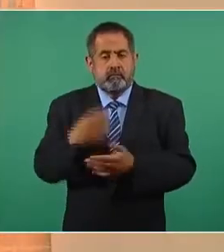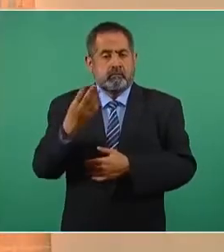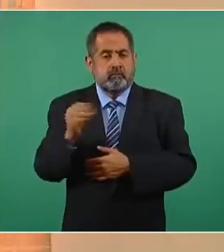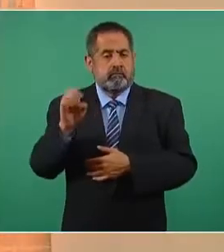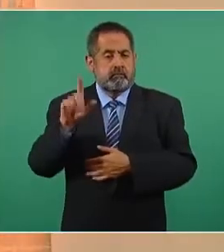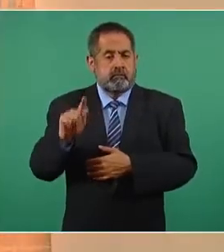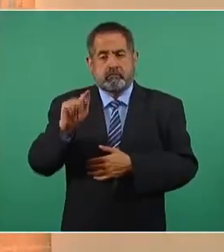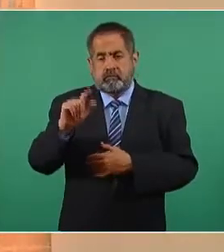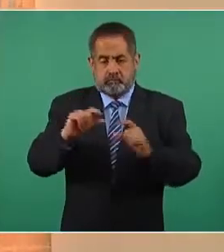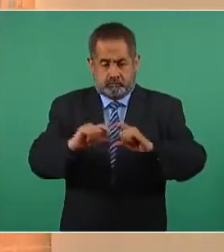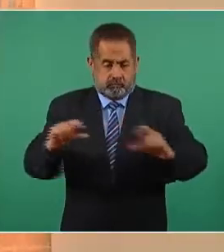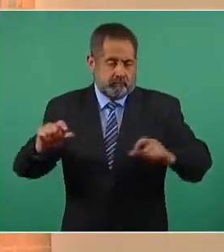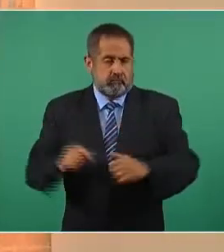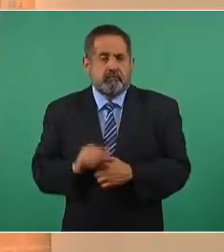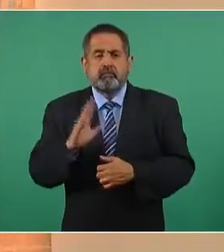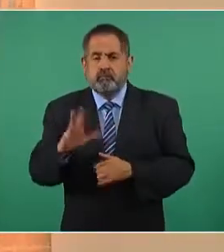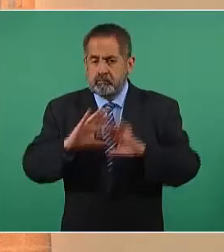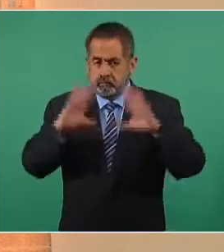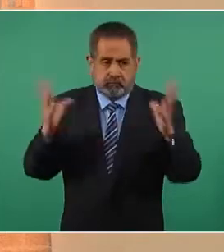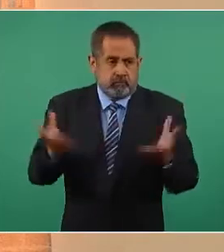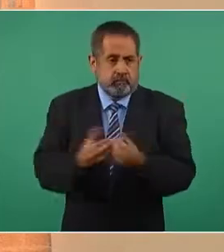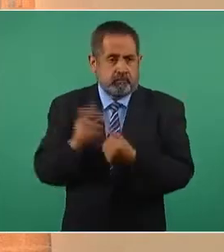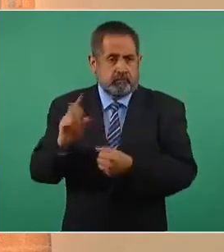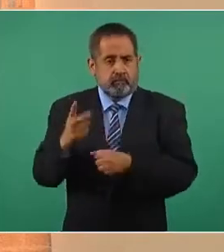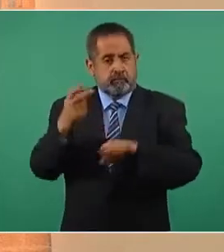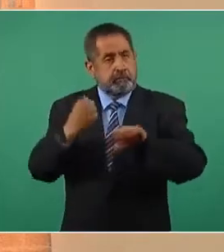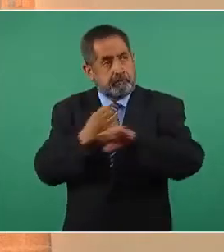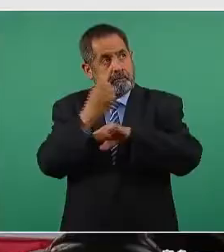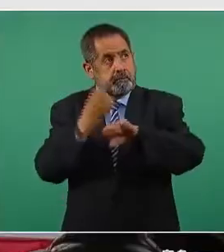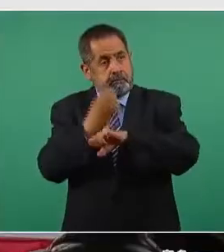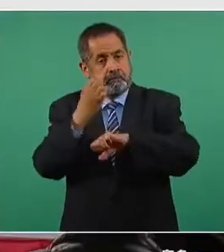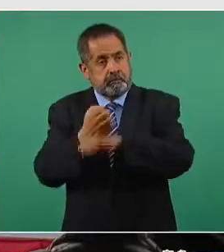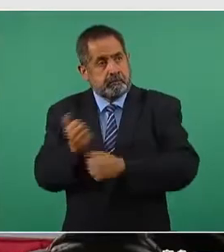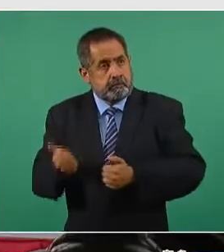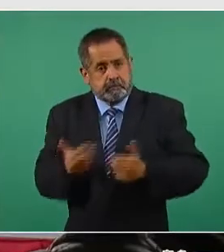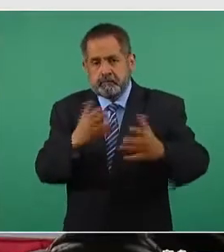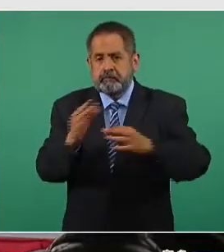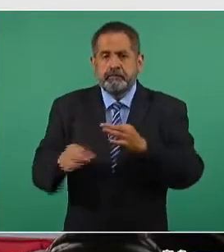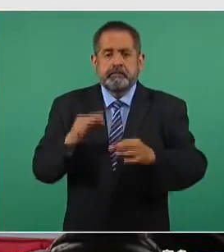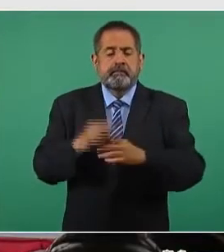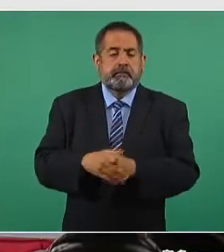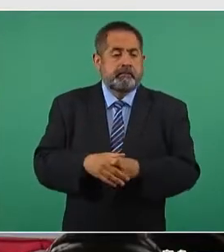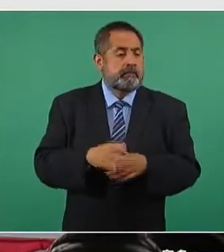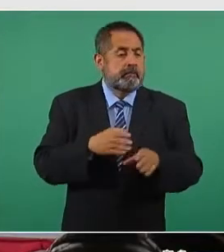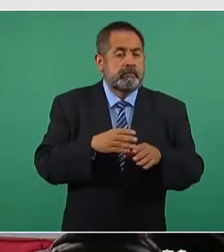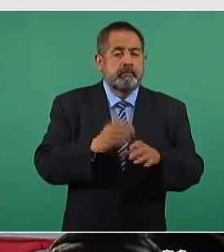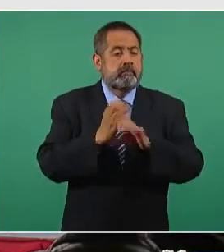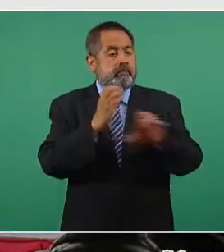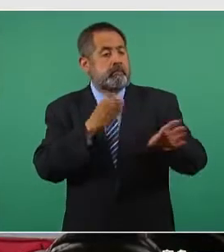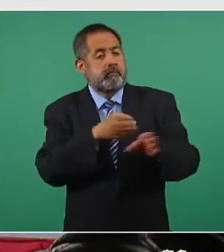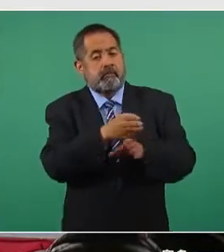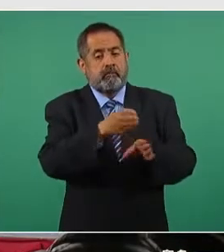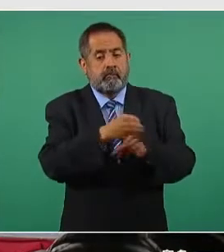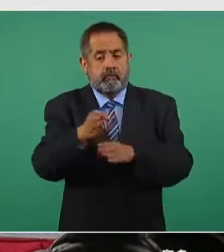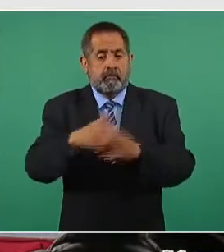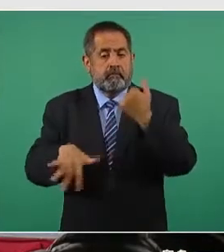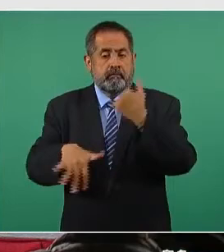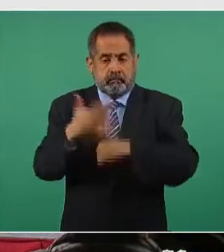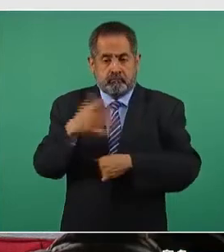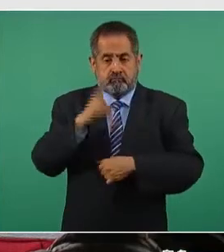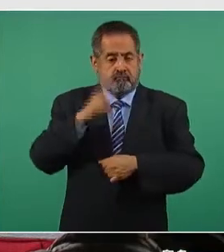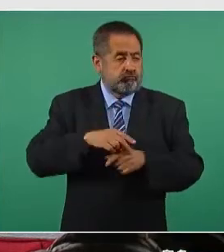1.100.970 dosis, cubrimos 32 entidades federativas. Rutas terrestres 15 se